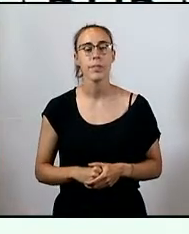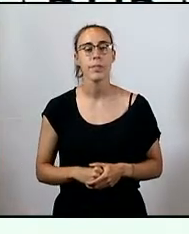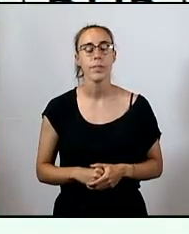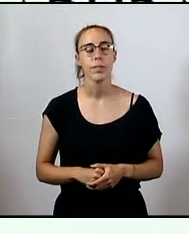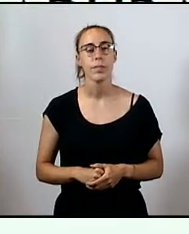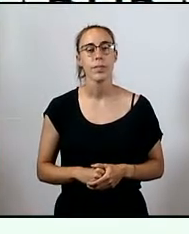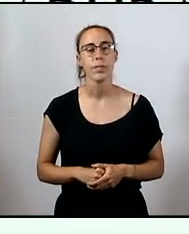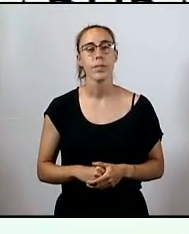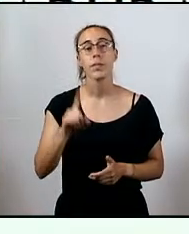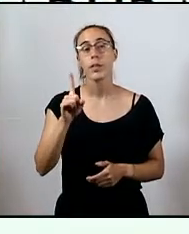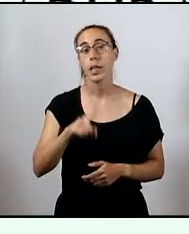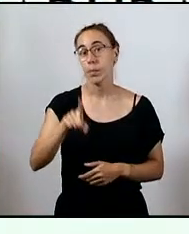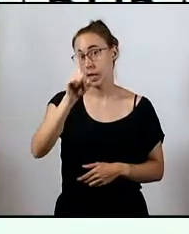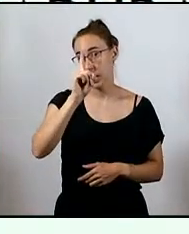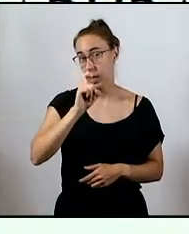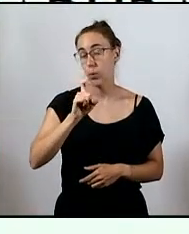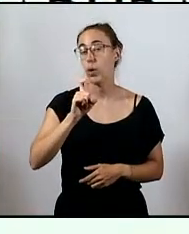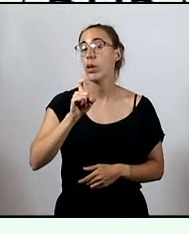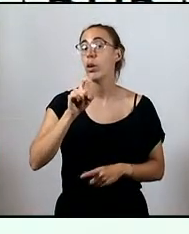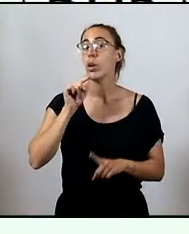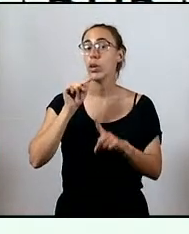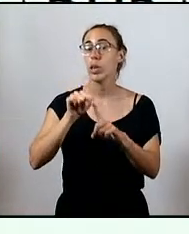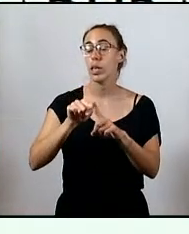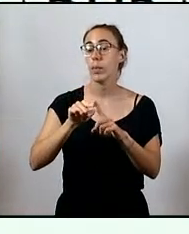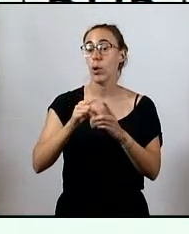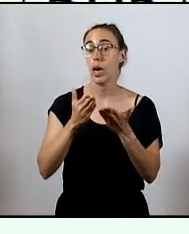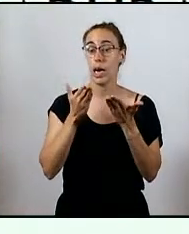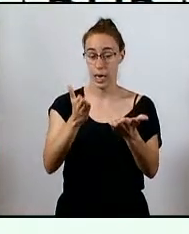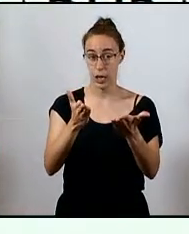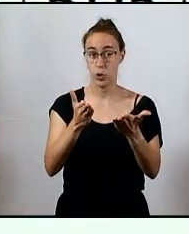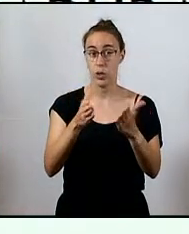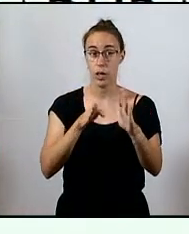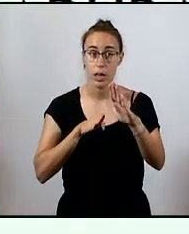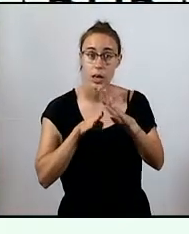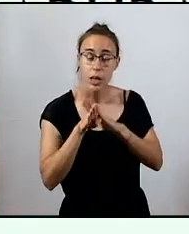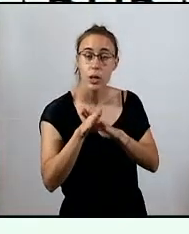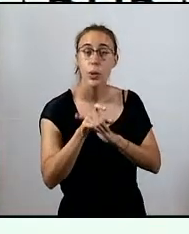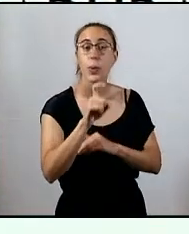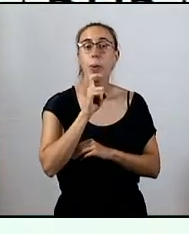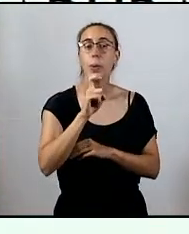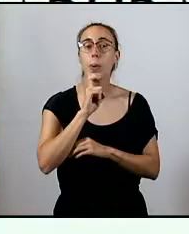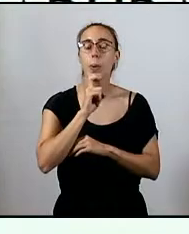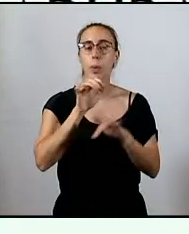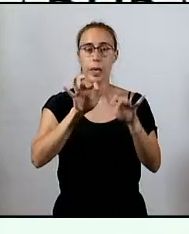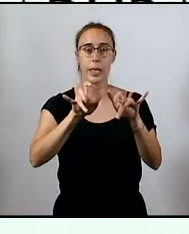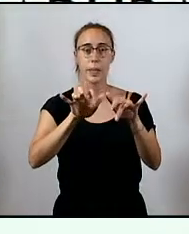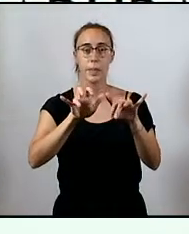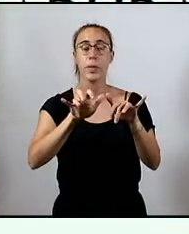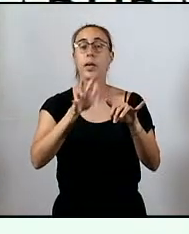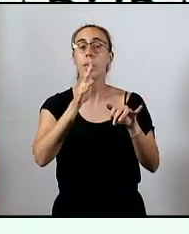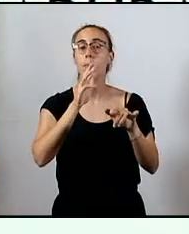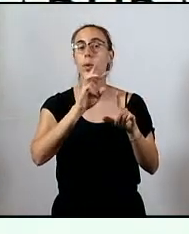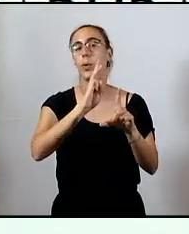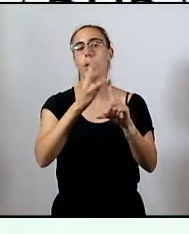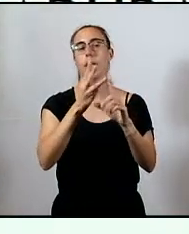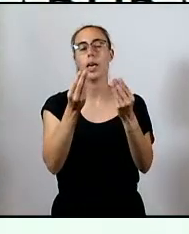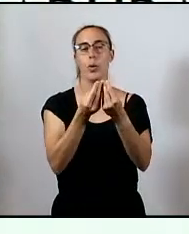Y les recuerdo que para facilitar el acceso a esta línea de ayudas, la tramitación será telemática a través de la Junta de